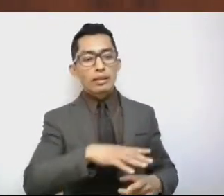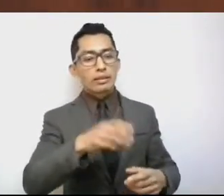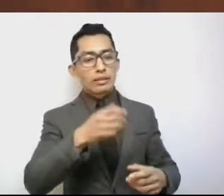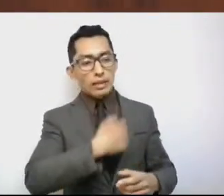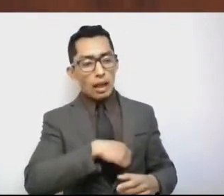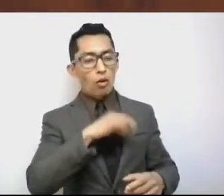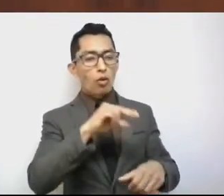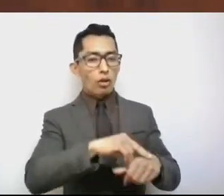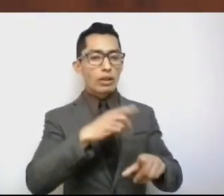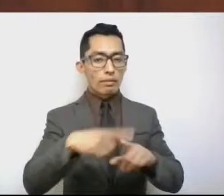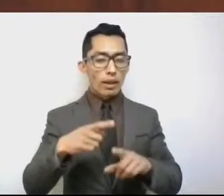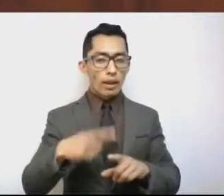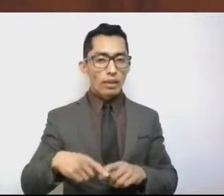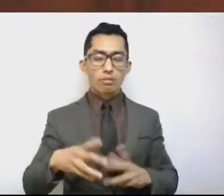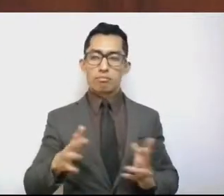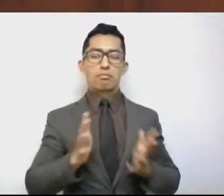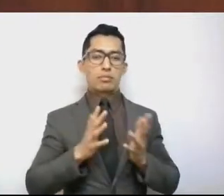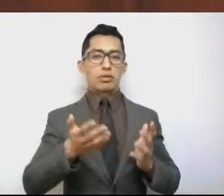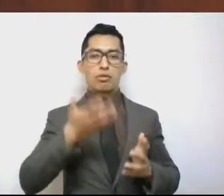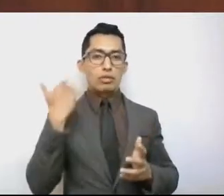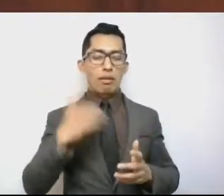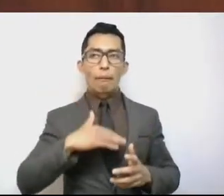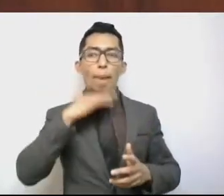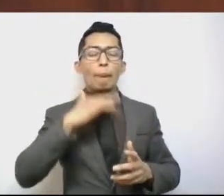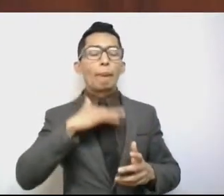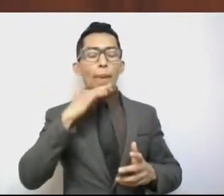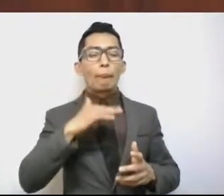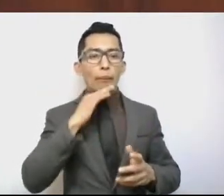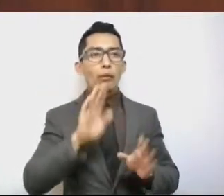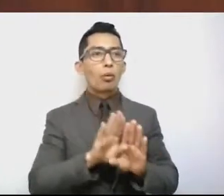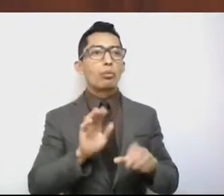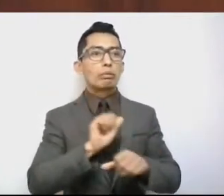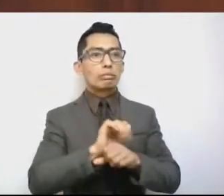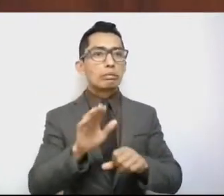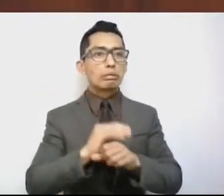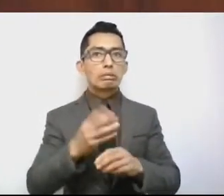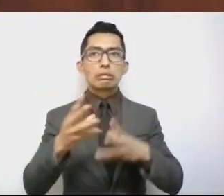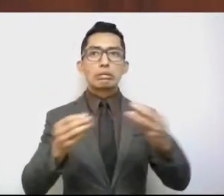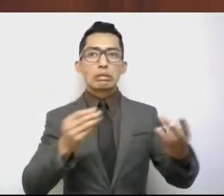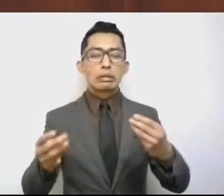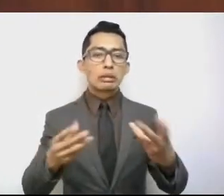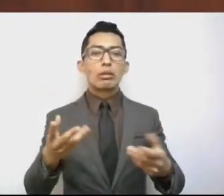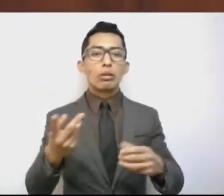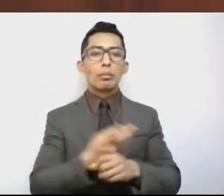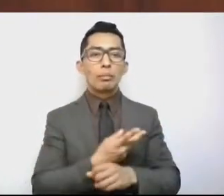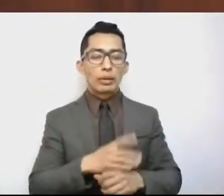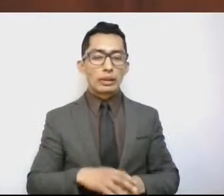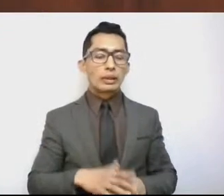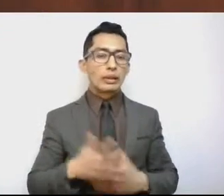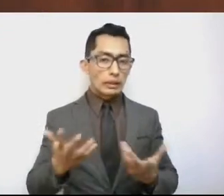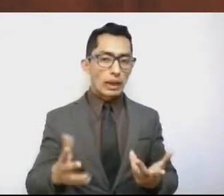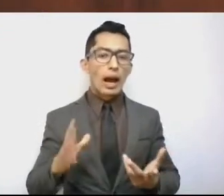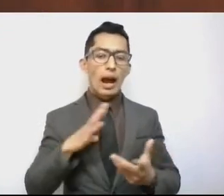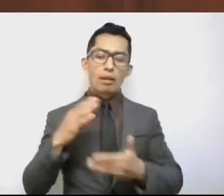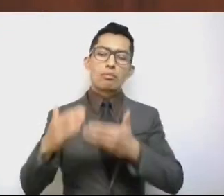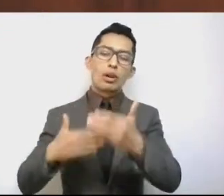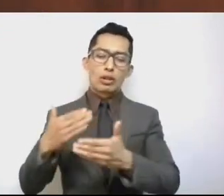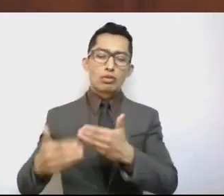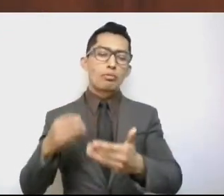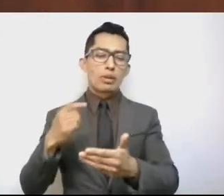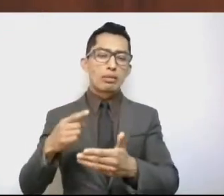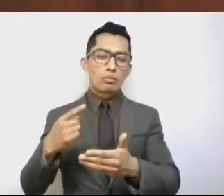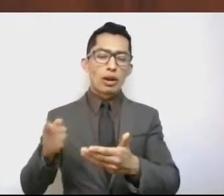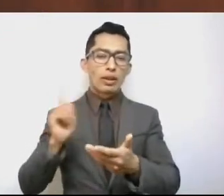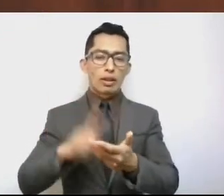preparado para enfrentar los estragos de la pandemia y que se encontraba literalmente a la mitad del río de un proceso de desmantelamiento de un